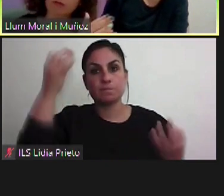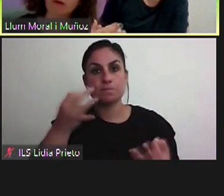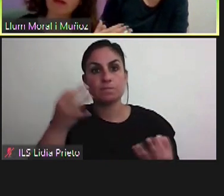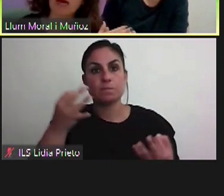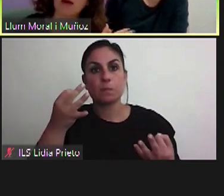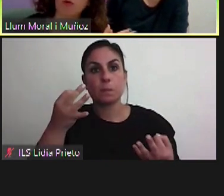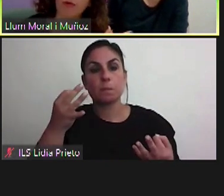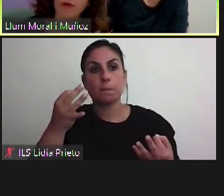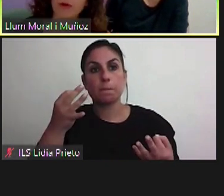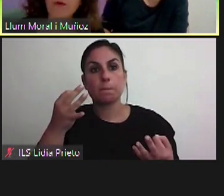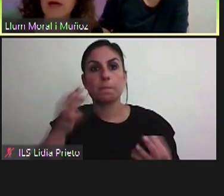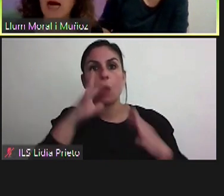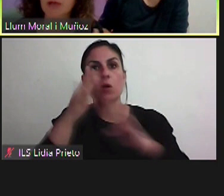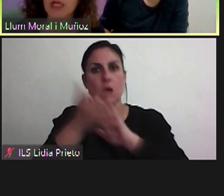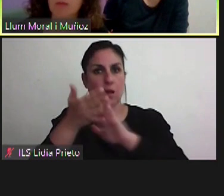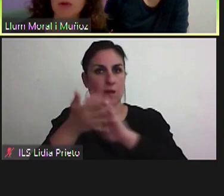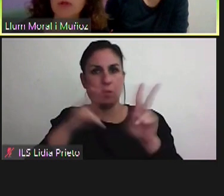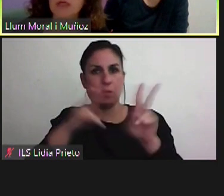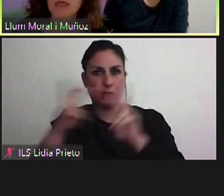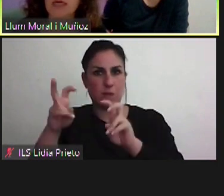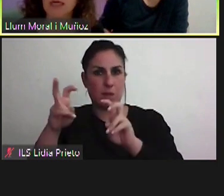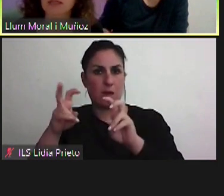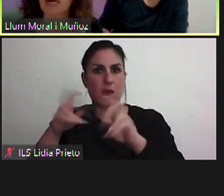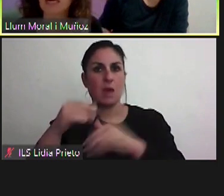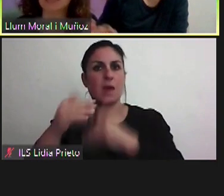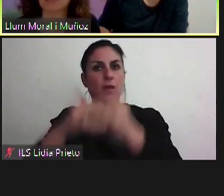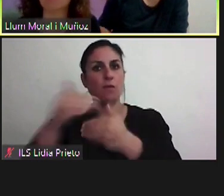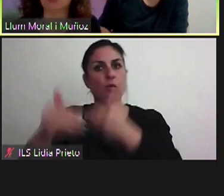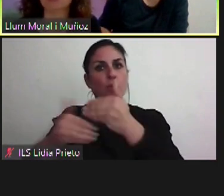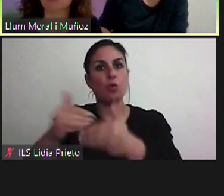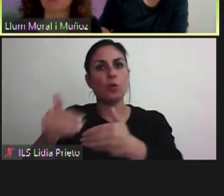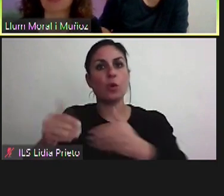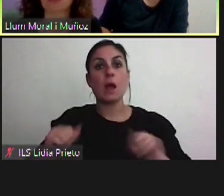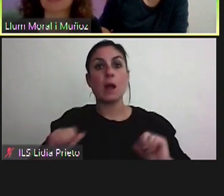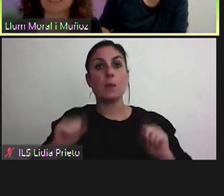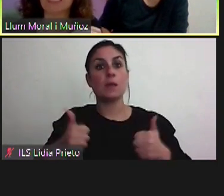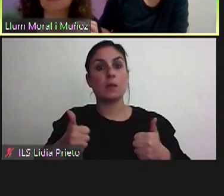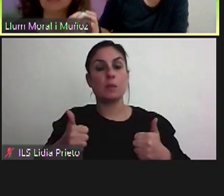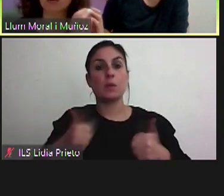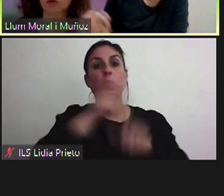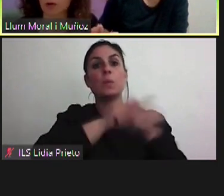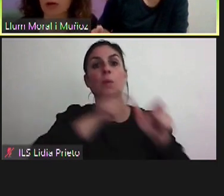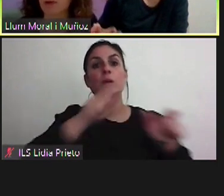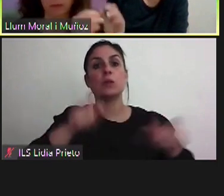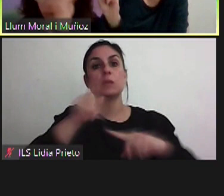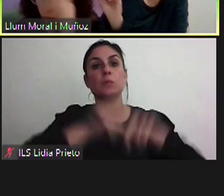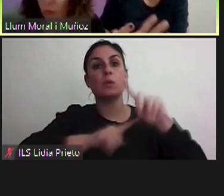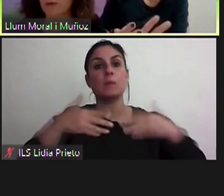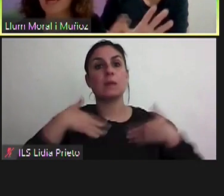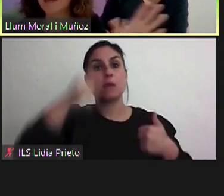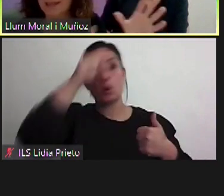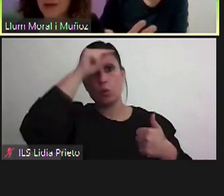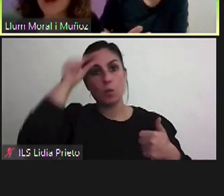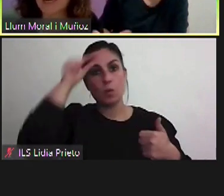hablado cuando hemos hablado de la evolución, ¿no? Al principio se trataba de personas con problemas de salud mental de que era su problema,